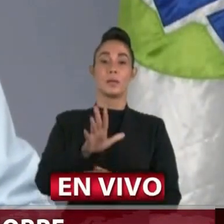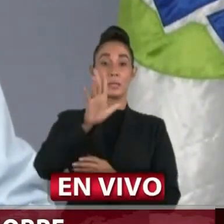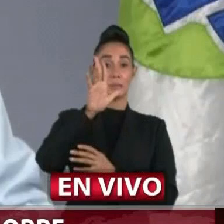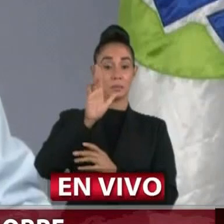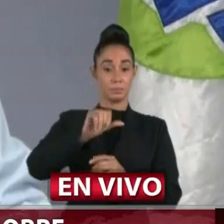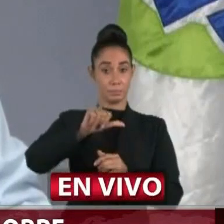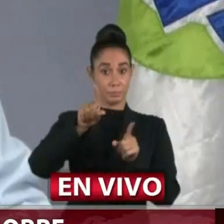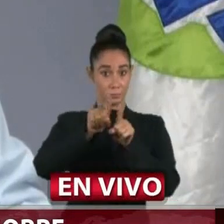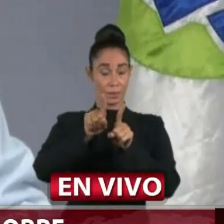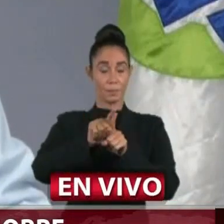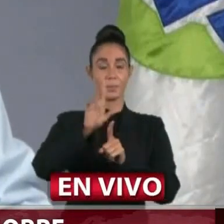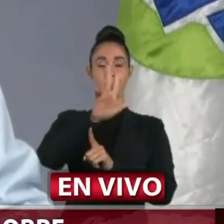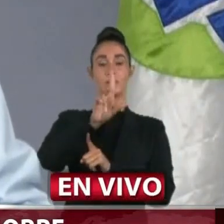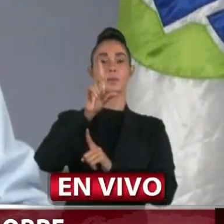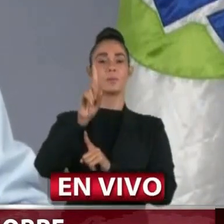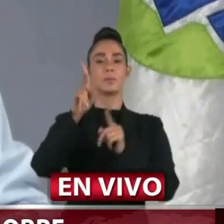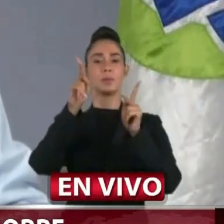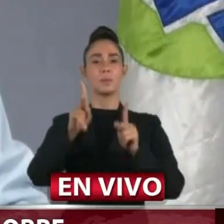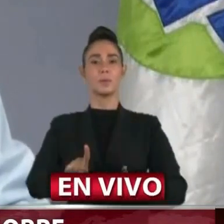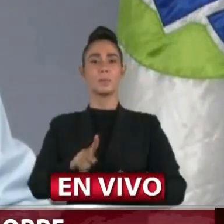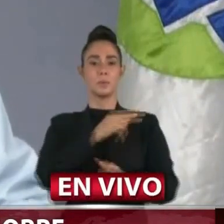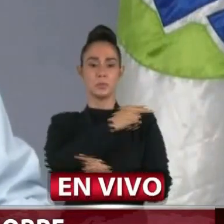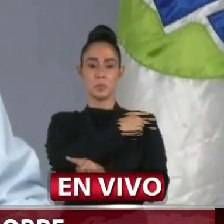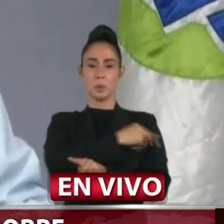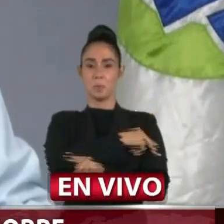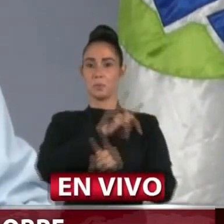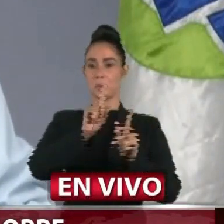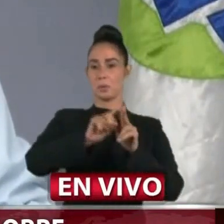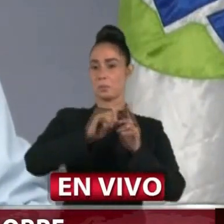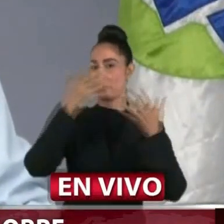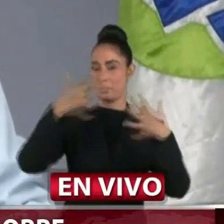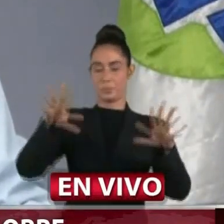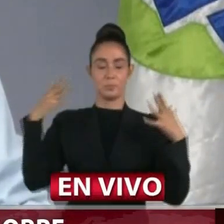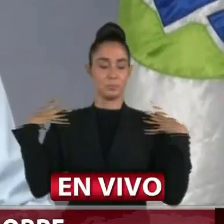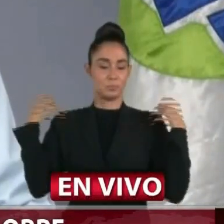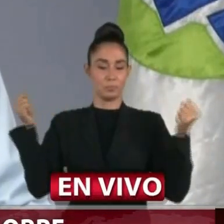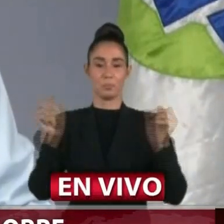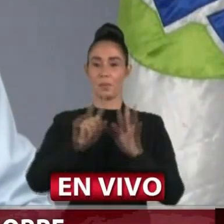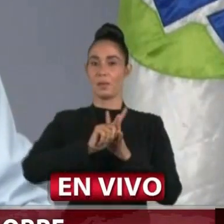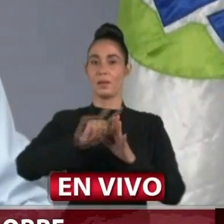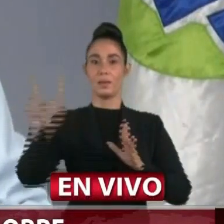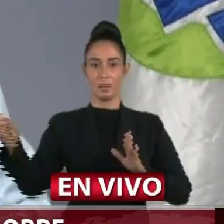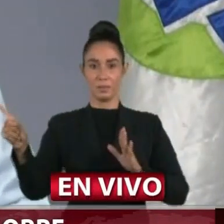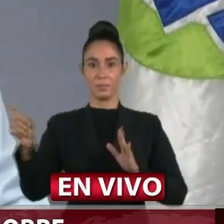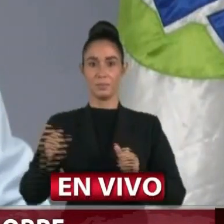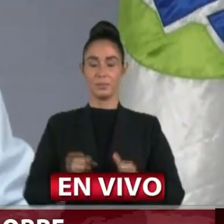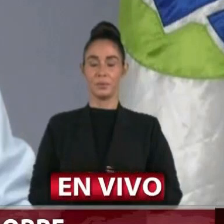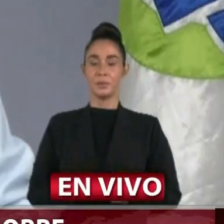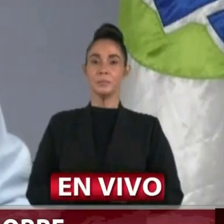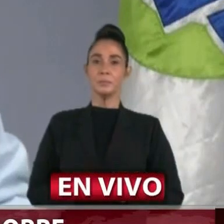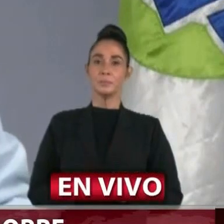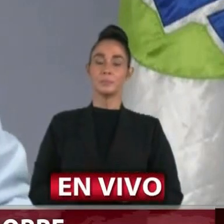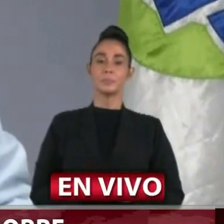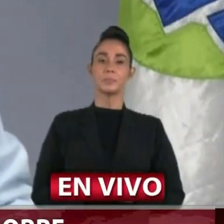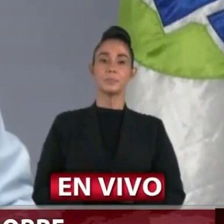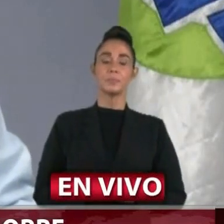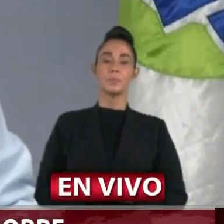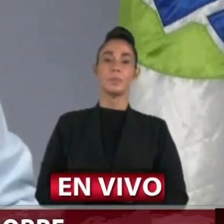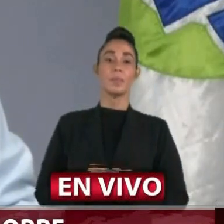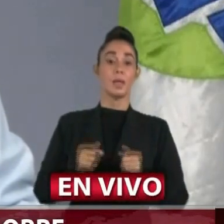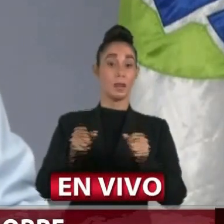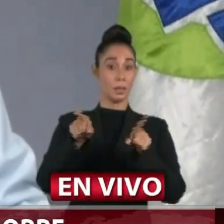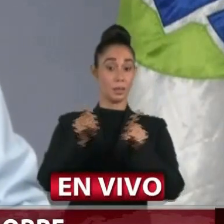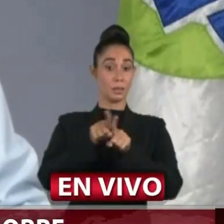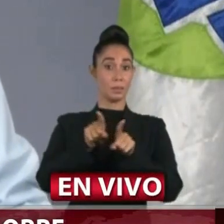51 personas ya dadas de alta en el día de ayer. Queremos ratificar que a partir del